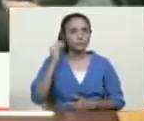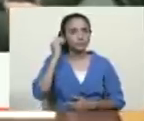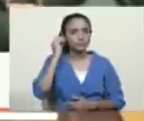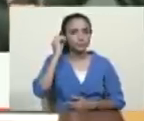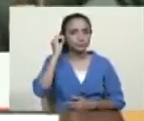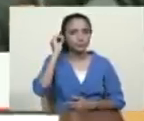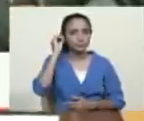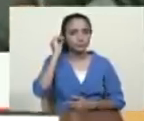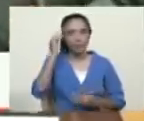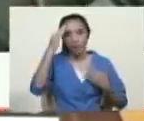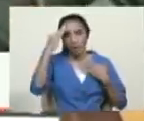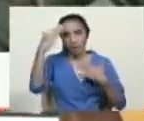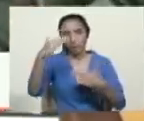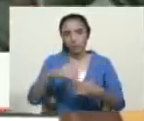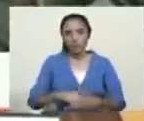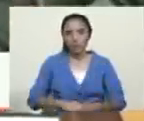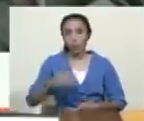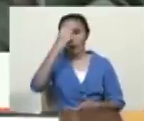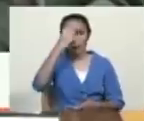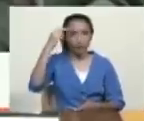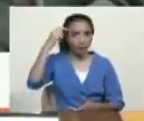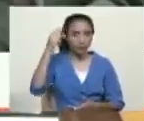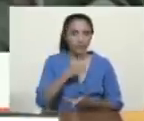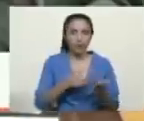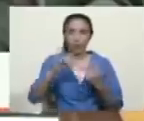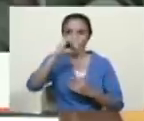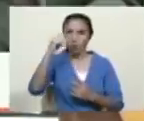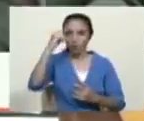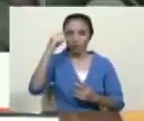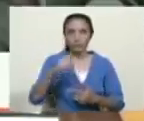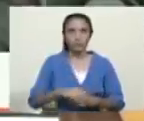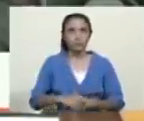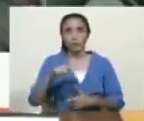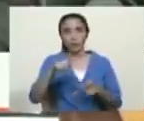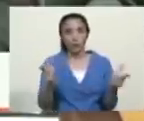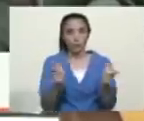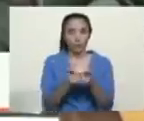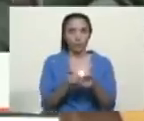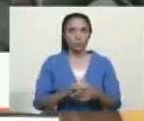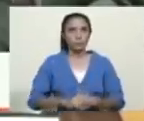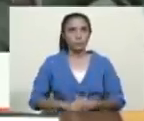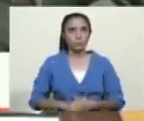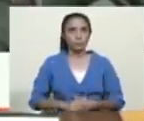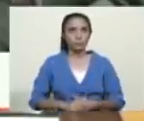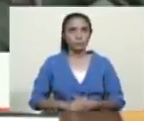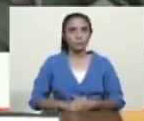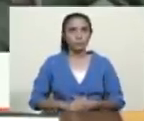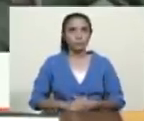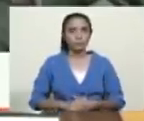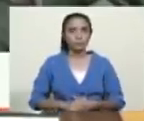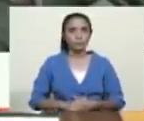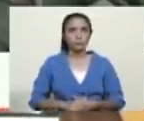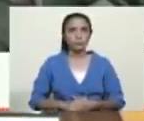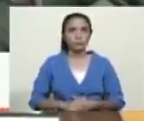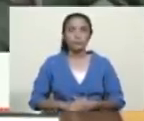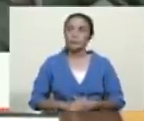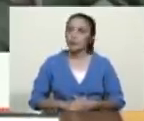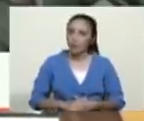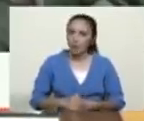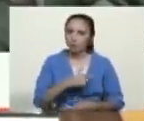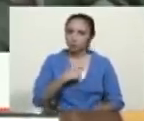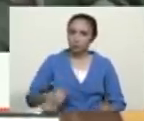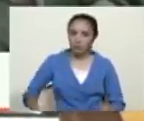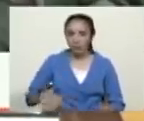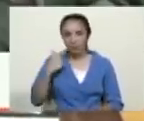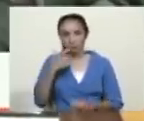y saludo al canciller Ariza de Venezuela a nuestra reunión de hoy. Señor presidente, China está siguiendo de